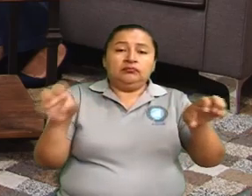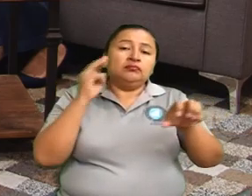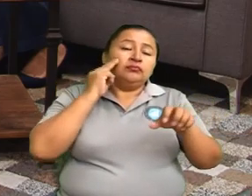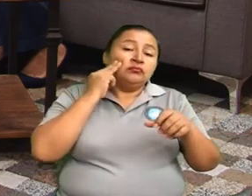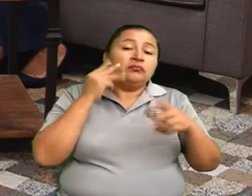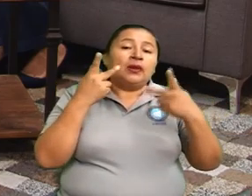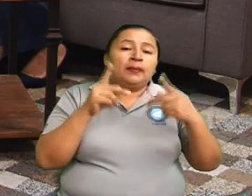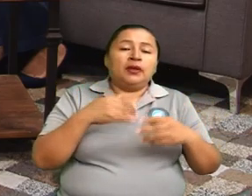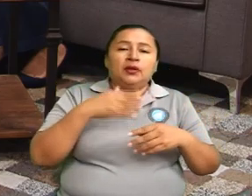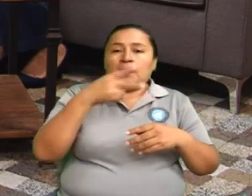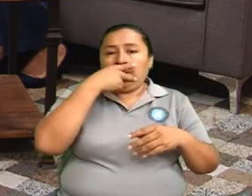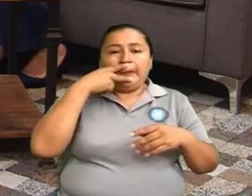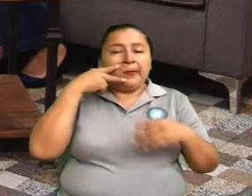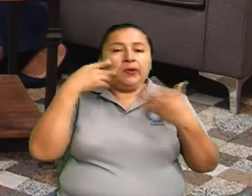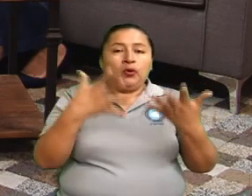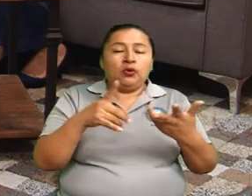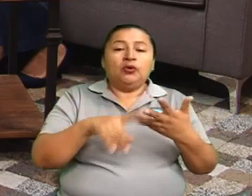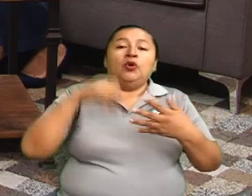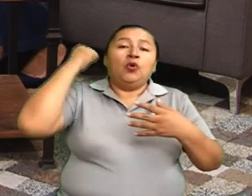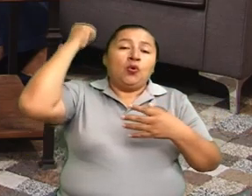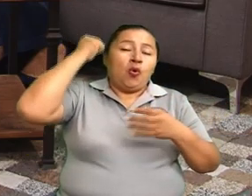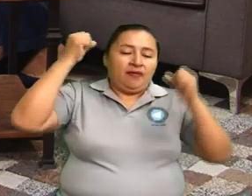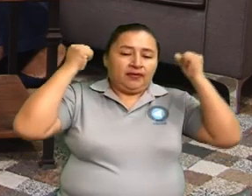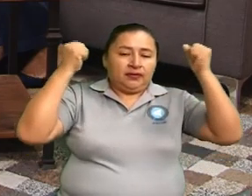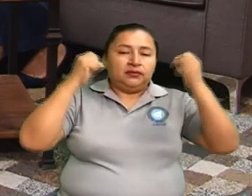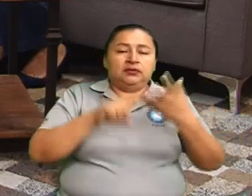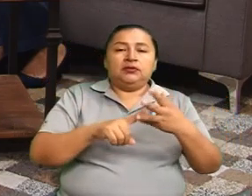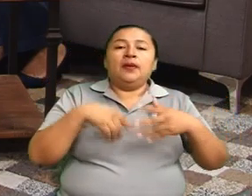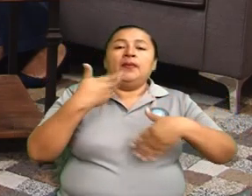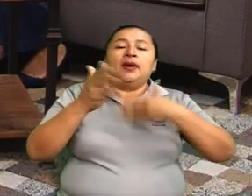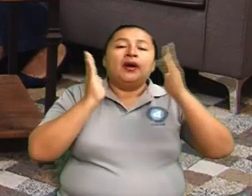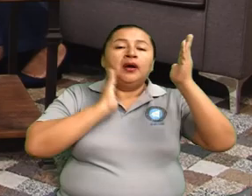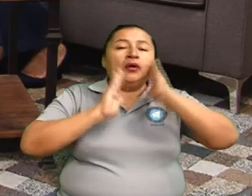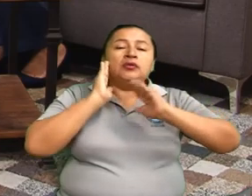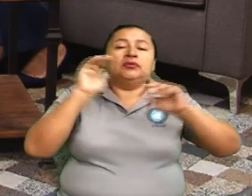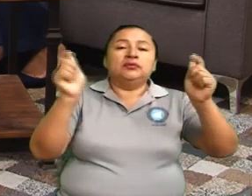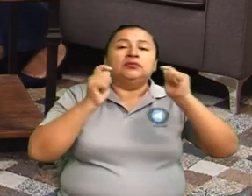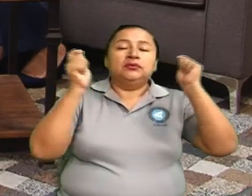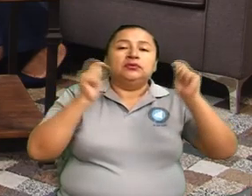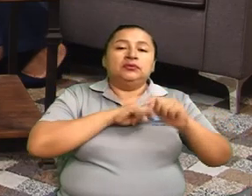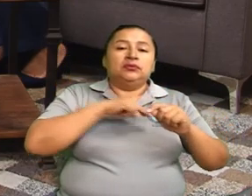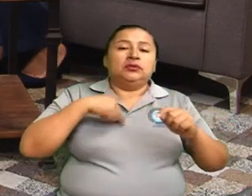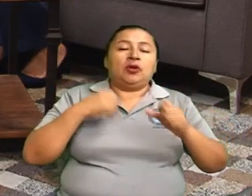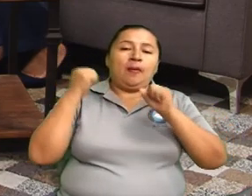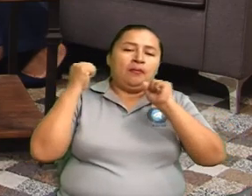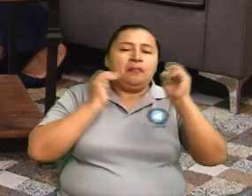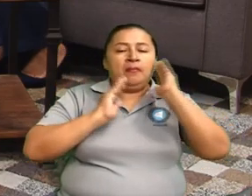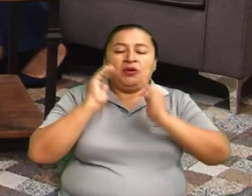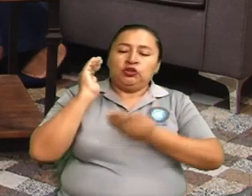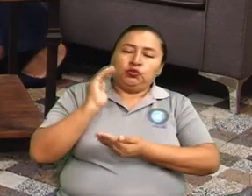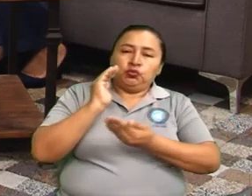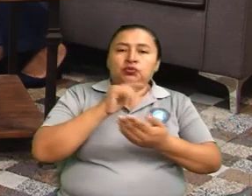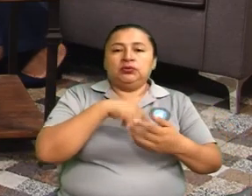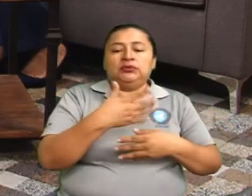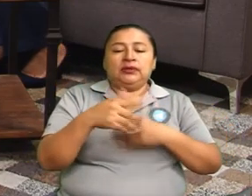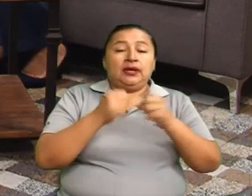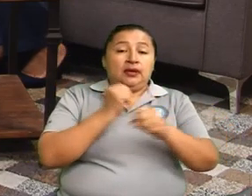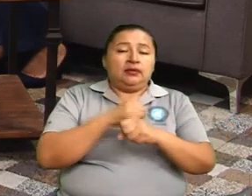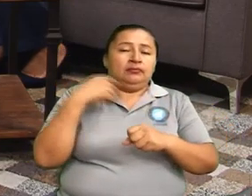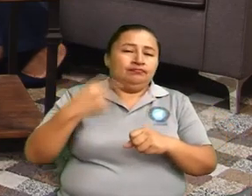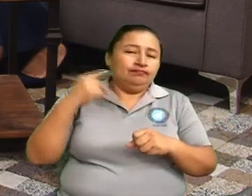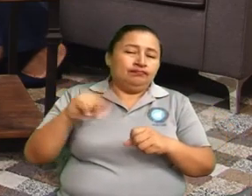pero viene julio victorioso, viene agosto, que celebramos a nuestro patrono, y es que todo este año de trabajo